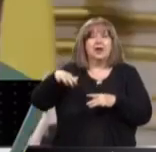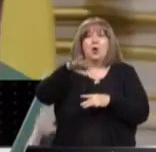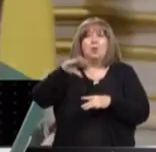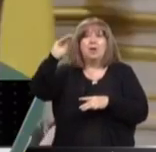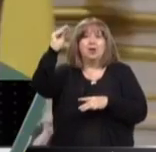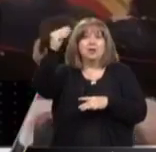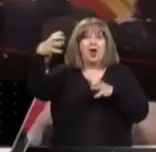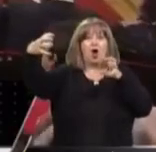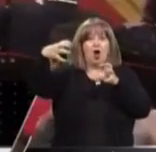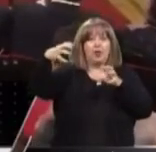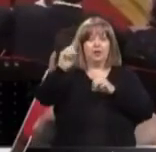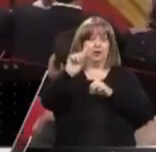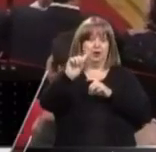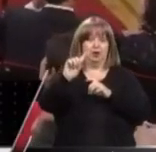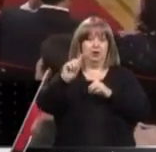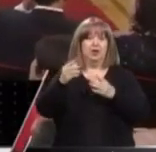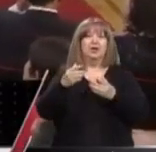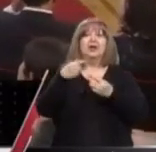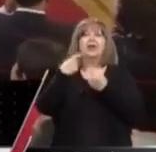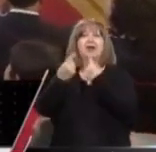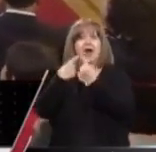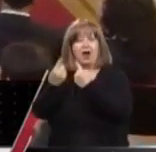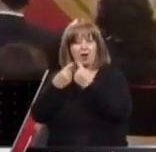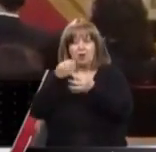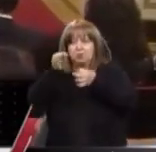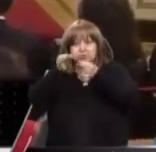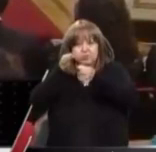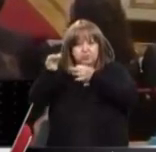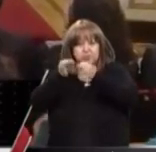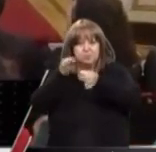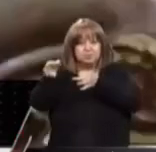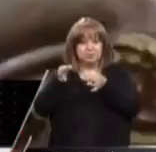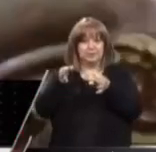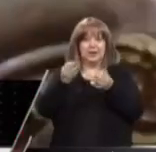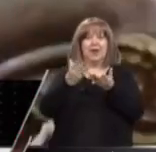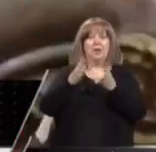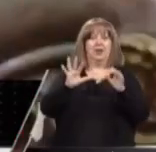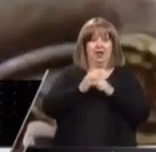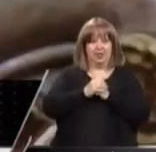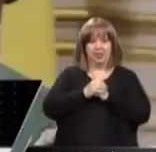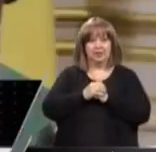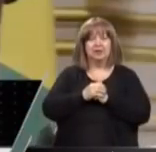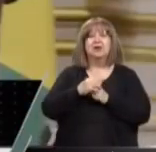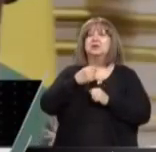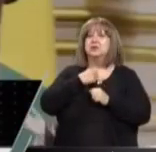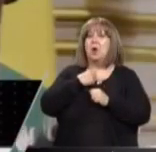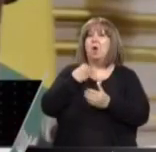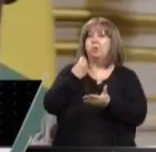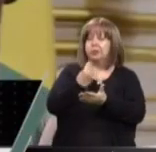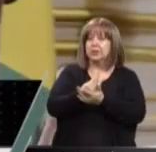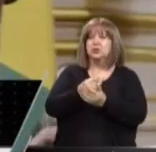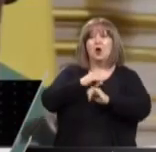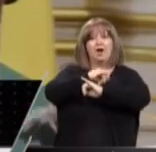quieren diálogo. Hoy estoy acá para decirle al presidente de Argentina, para dizer aos ministros argentinos, para decirle a